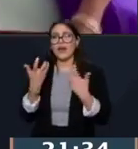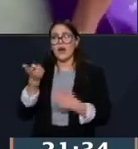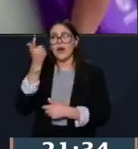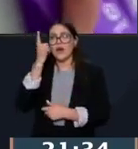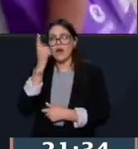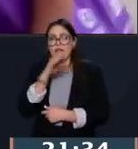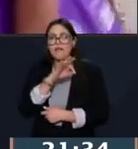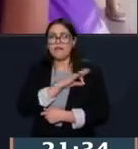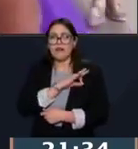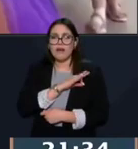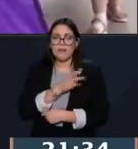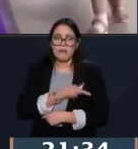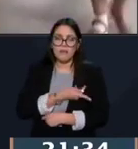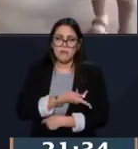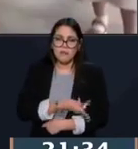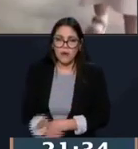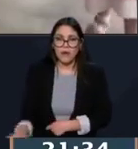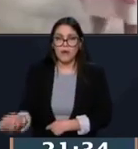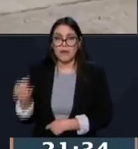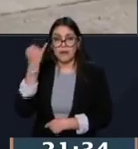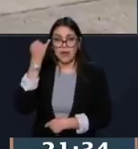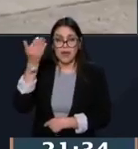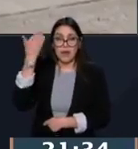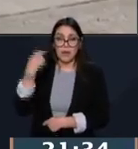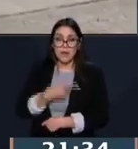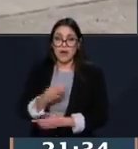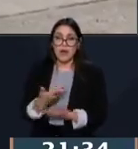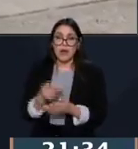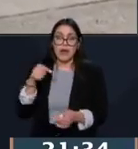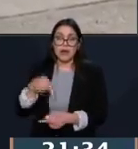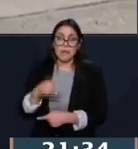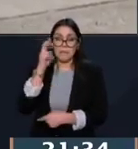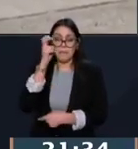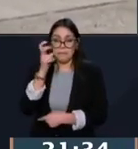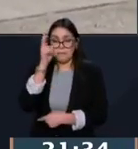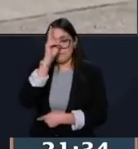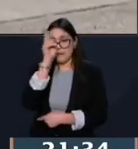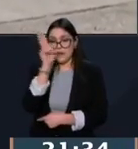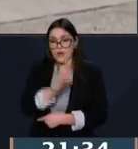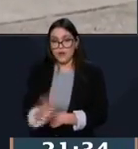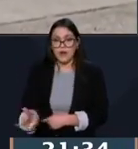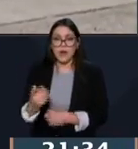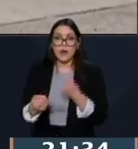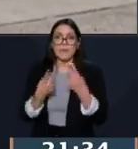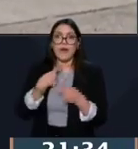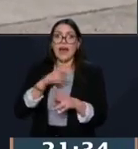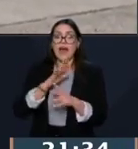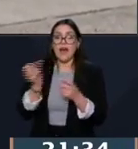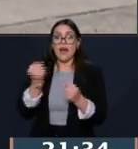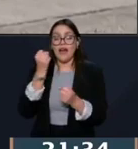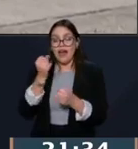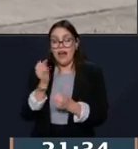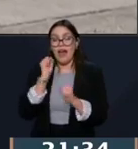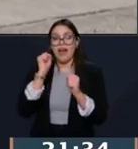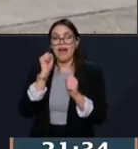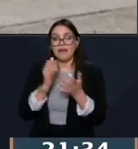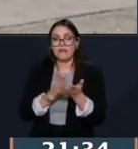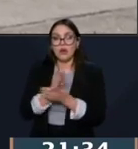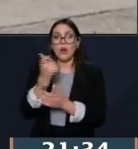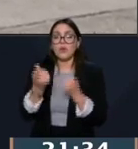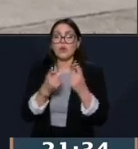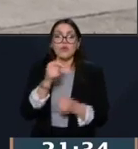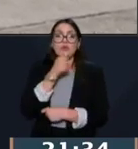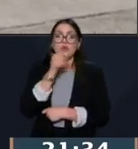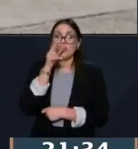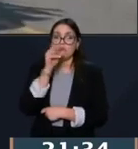pues empobrecidos, y si eran pobres ya están más pobres, pero al mismo tiempo, pues algunos ya cruzaron, otros no, y por tanto, los que